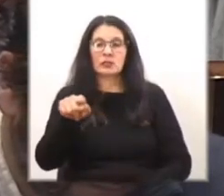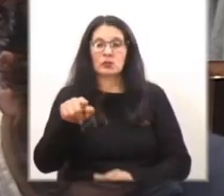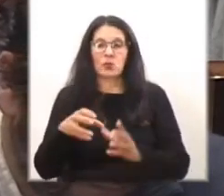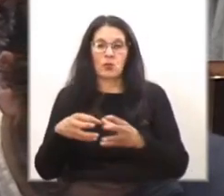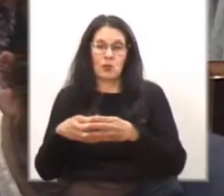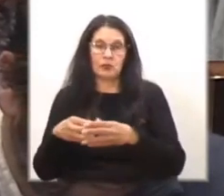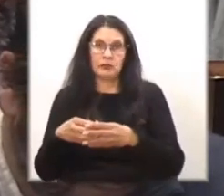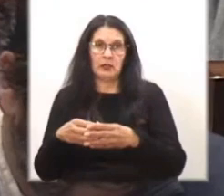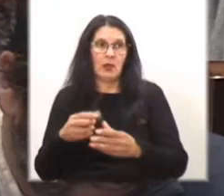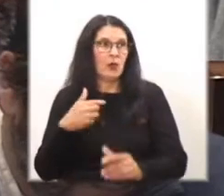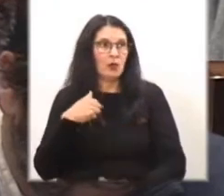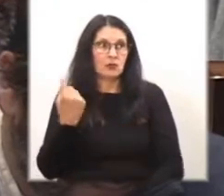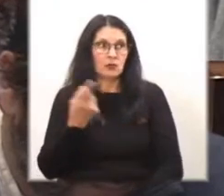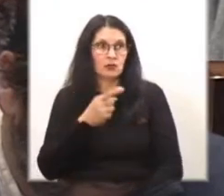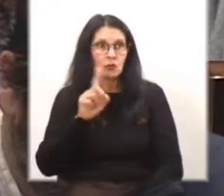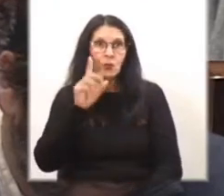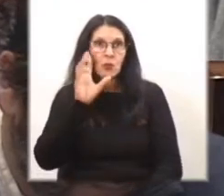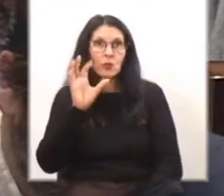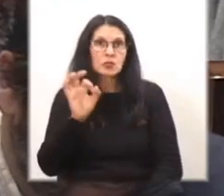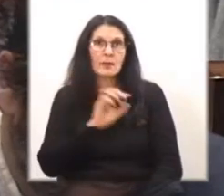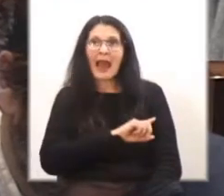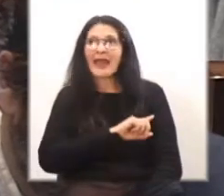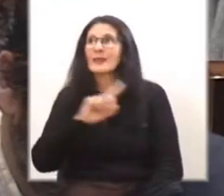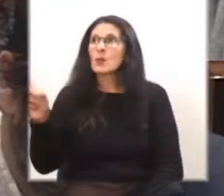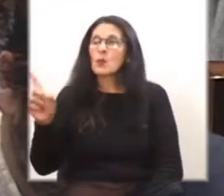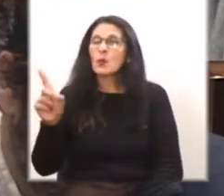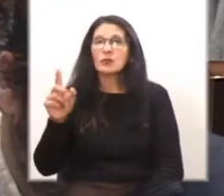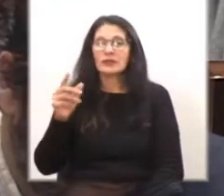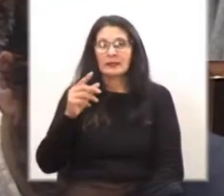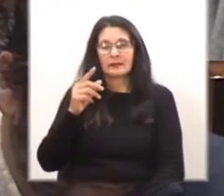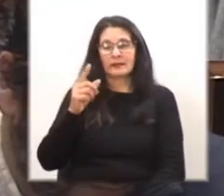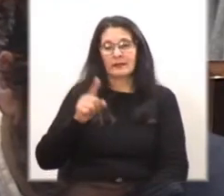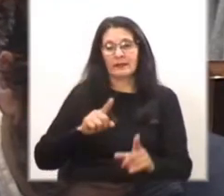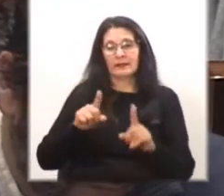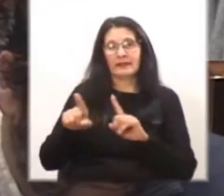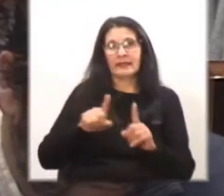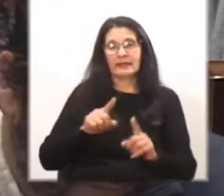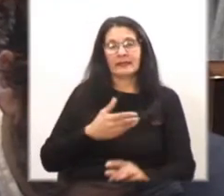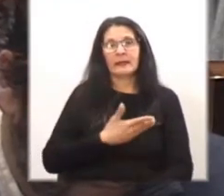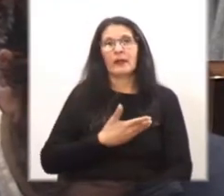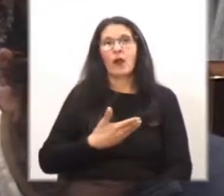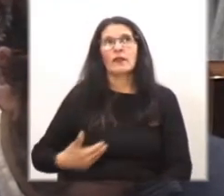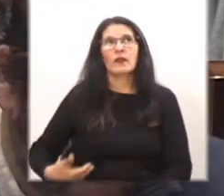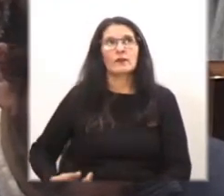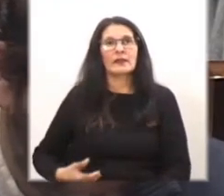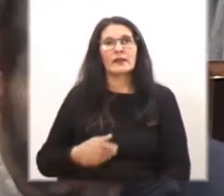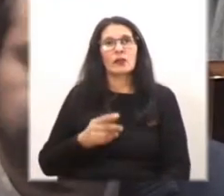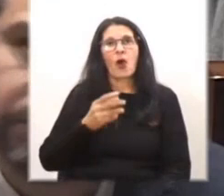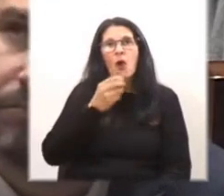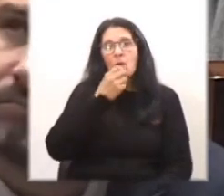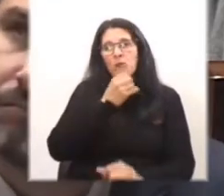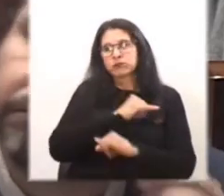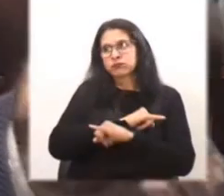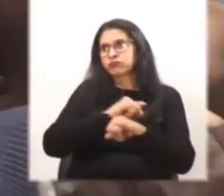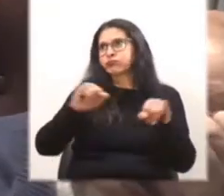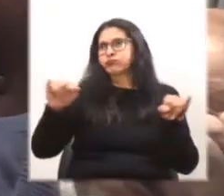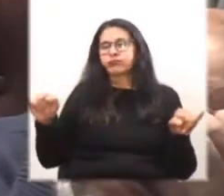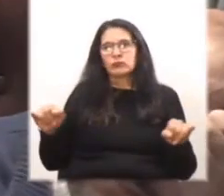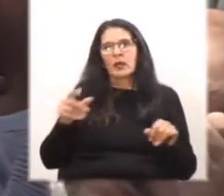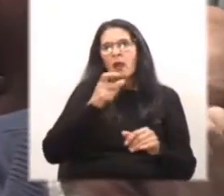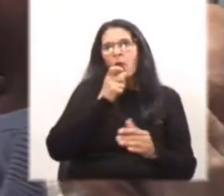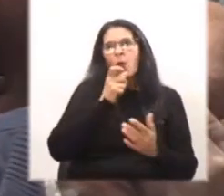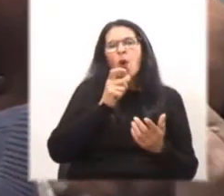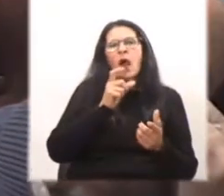hemos escuchado a un solo dirigente del gobierno de manera pública refutar nuestros